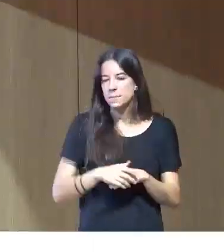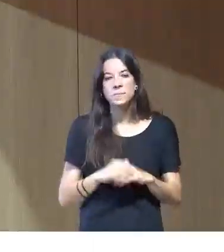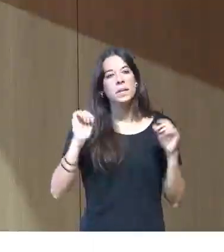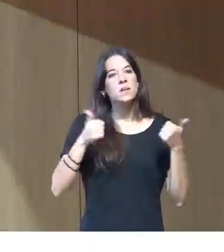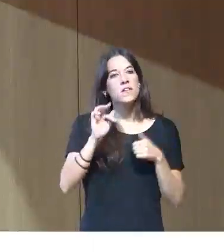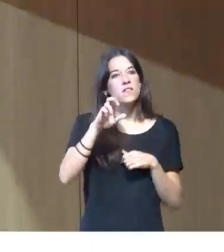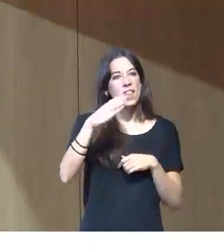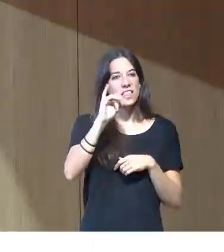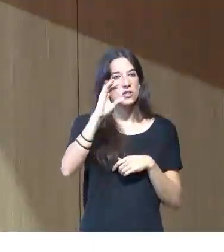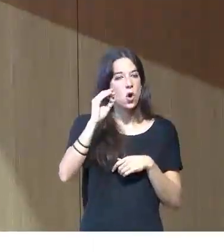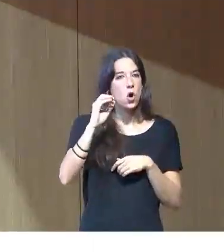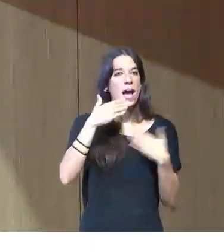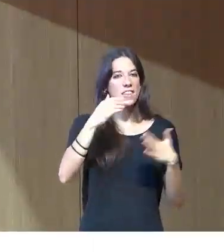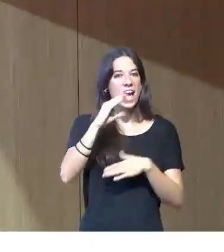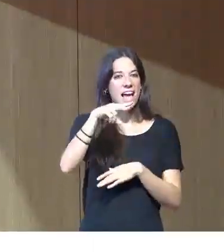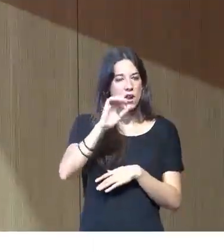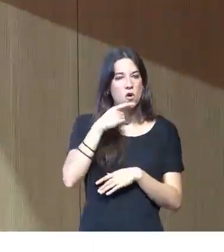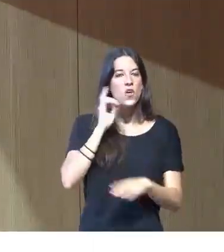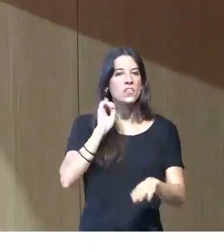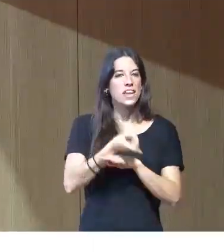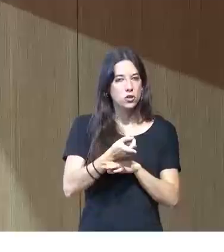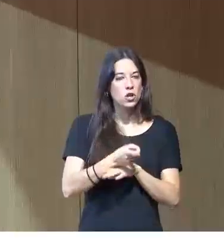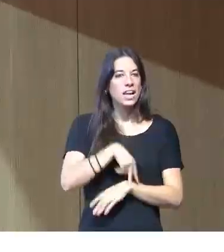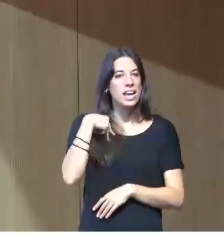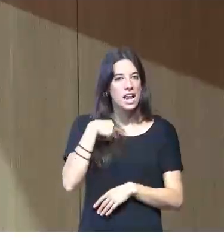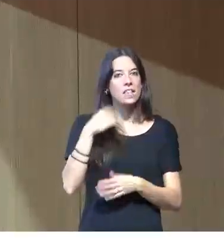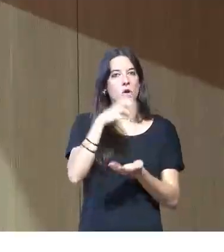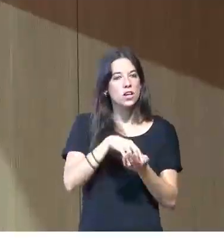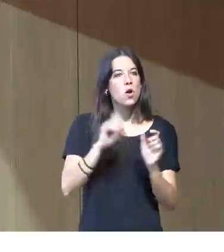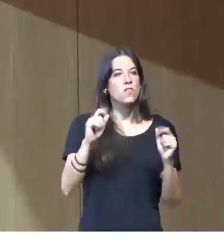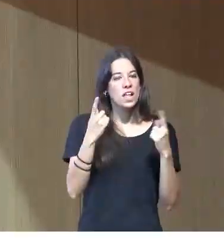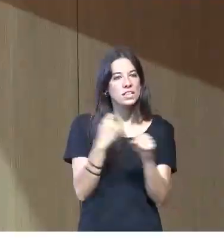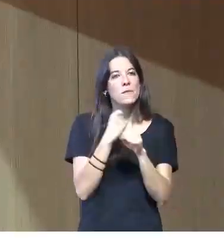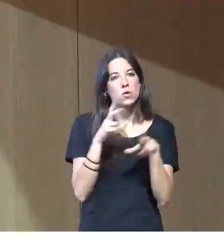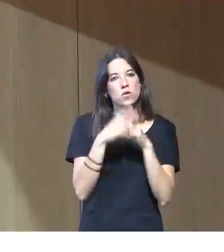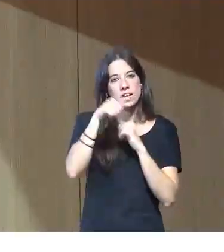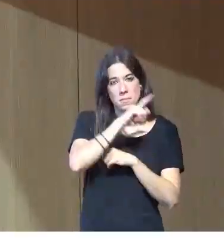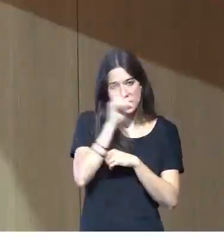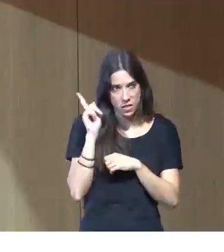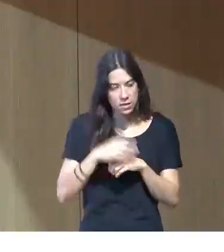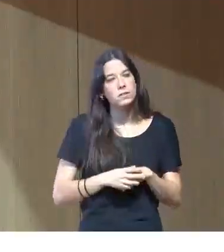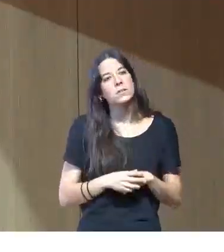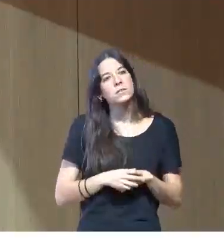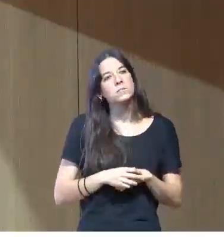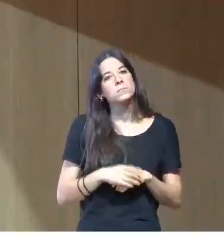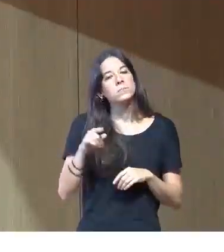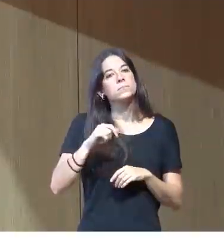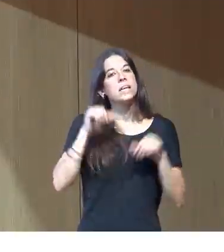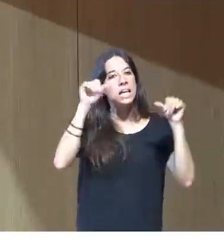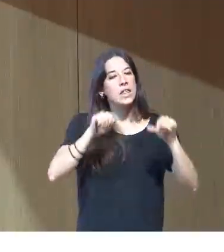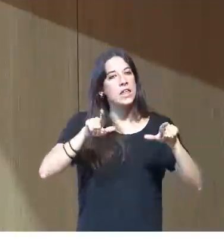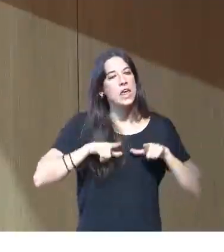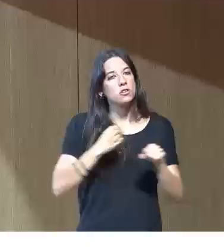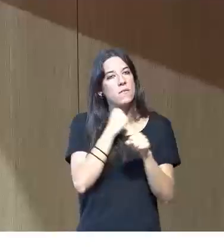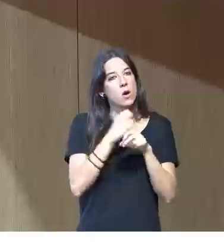García Cano que es el director gerente general del colegio oficial de trabajo social en Madrid es licenciado en trabajo